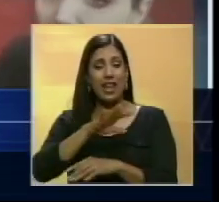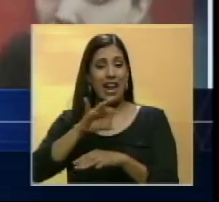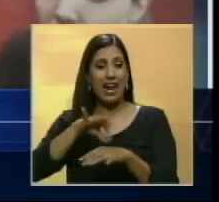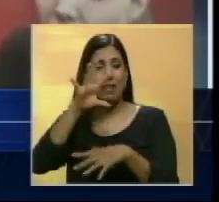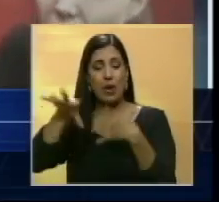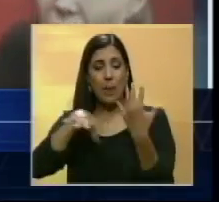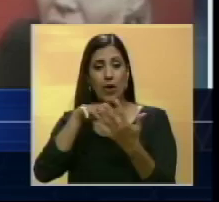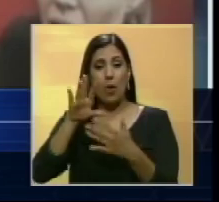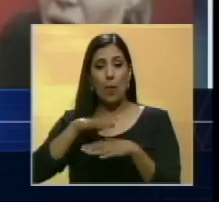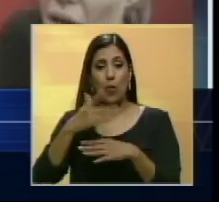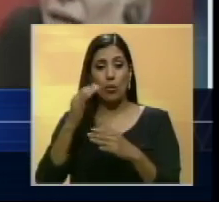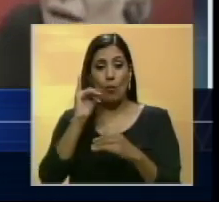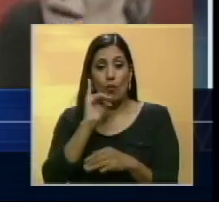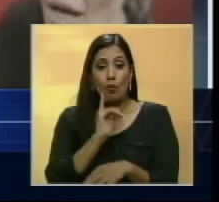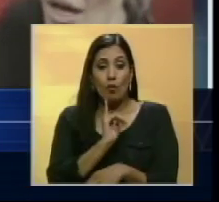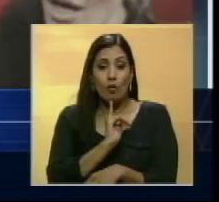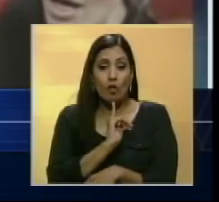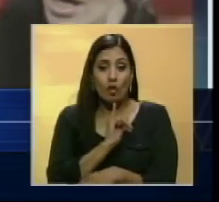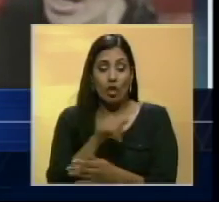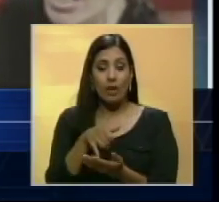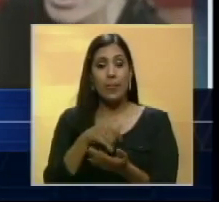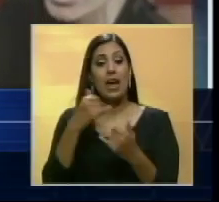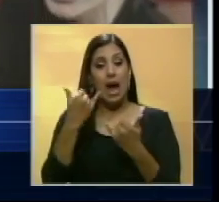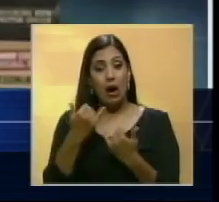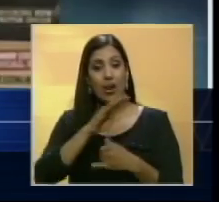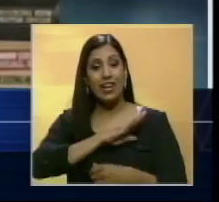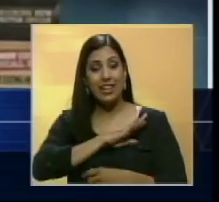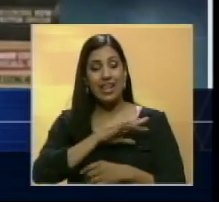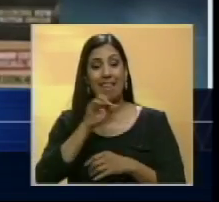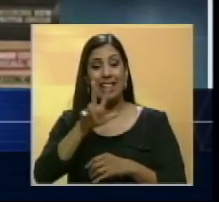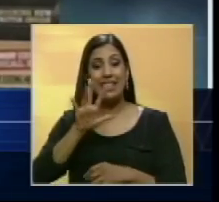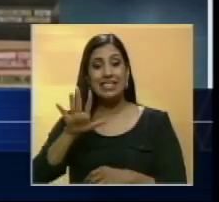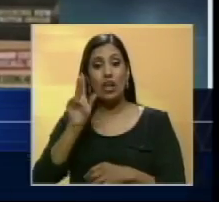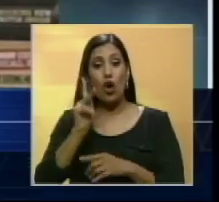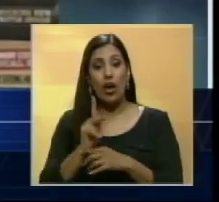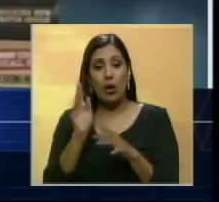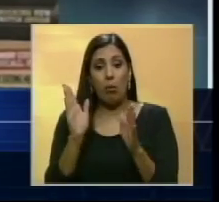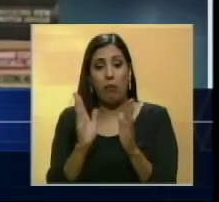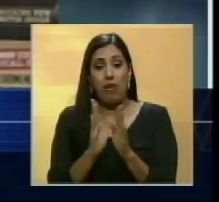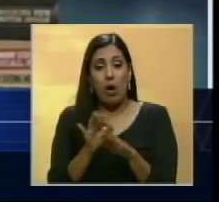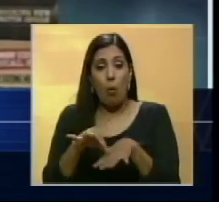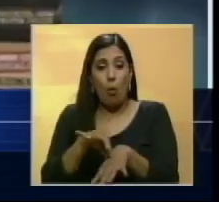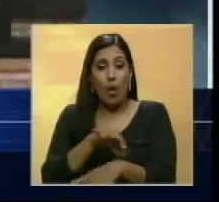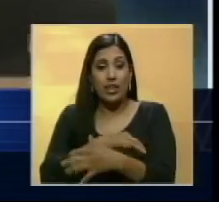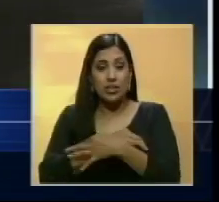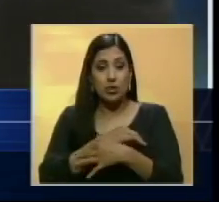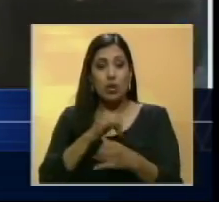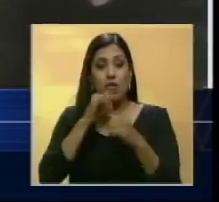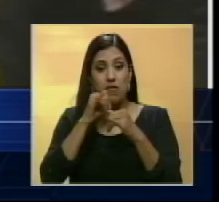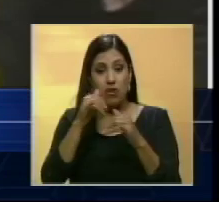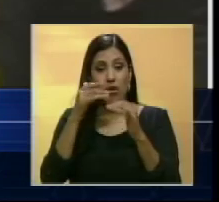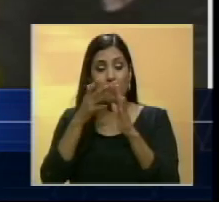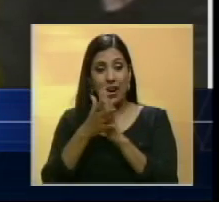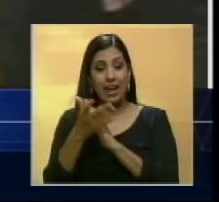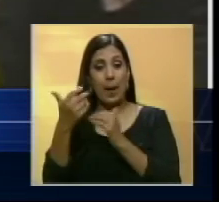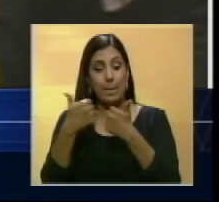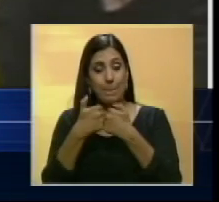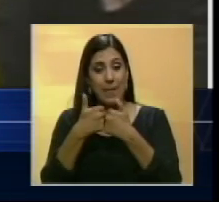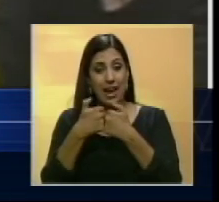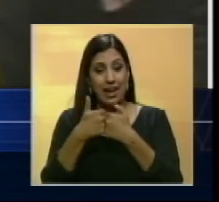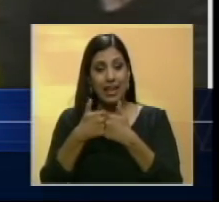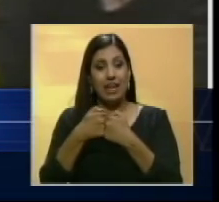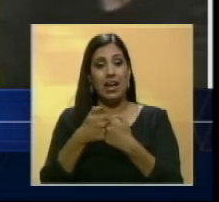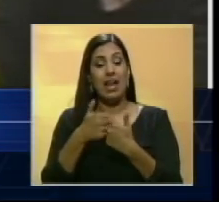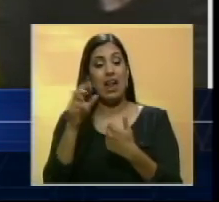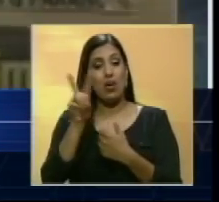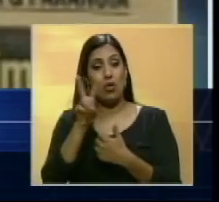complicaciones relacionadas a su bajo peso, que hasta el momento es de 35 kilogramos. Según fuentes cercanas a la pareja explosiva de